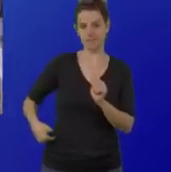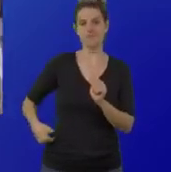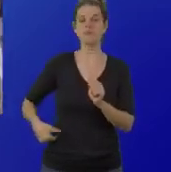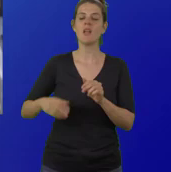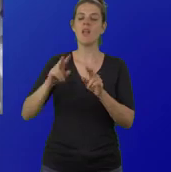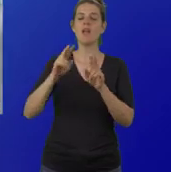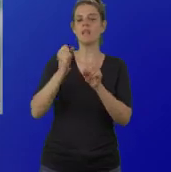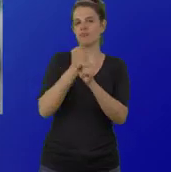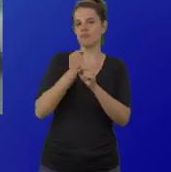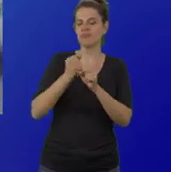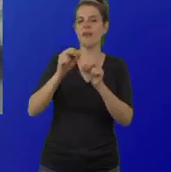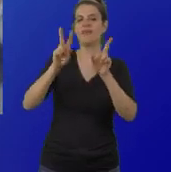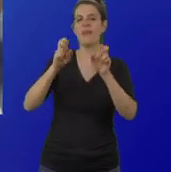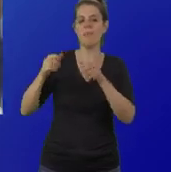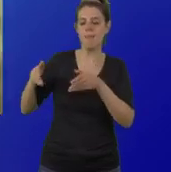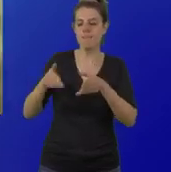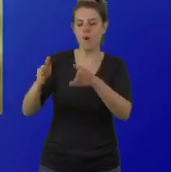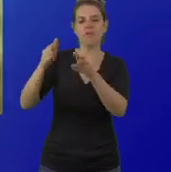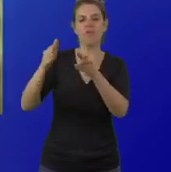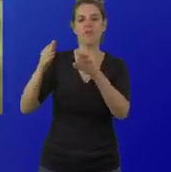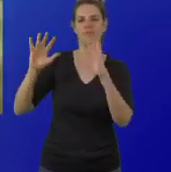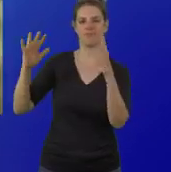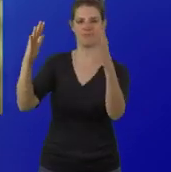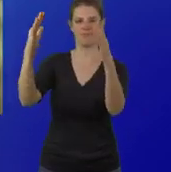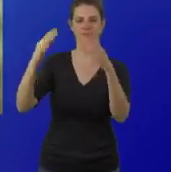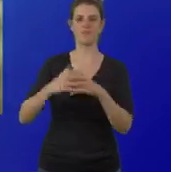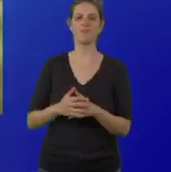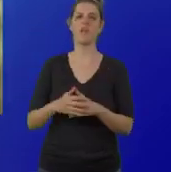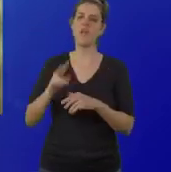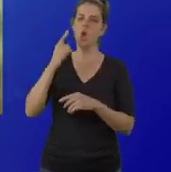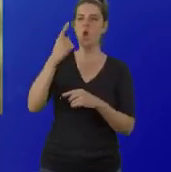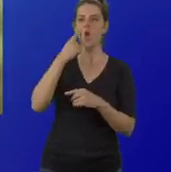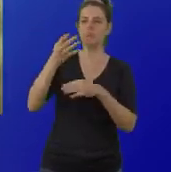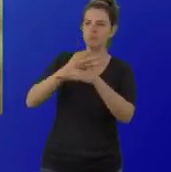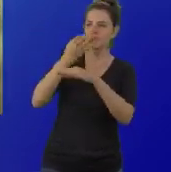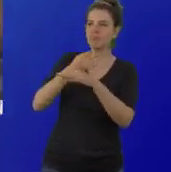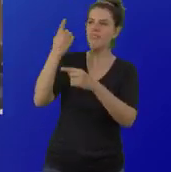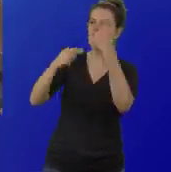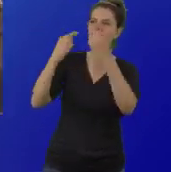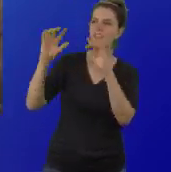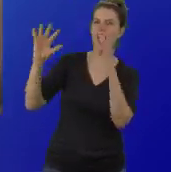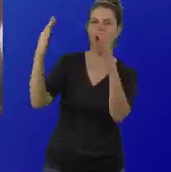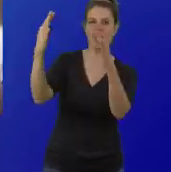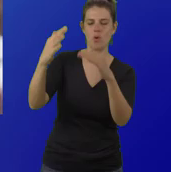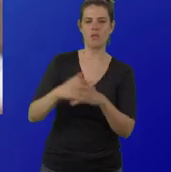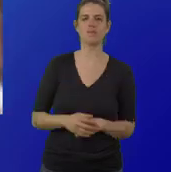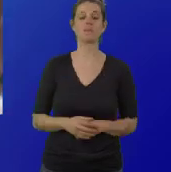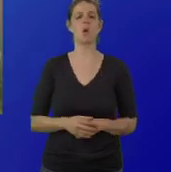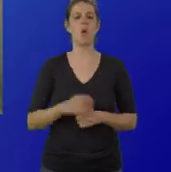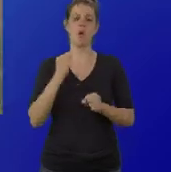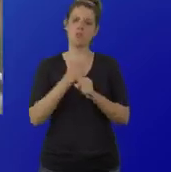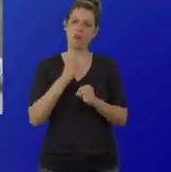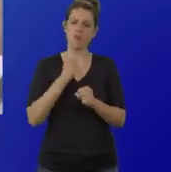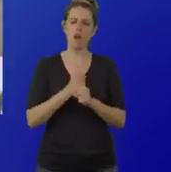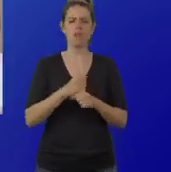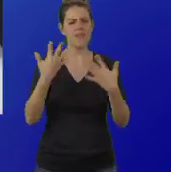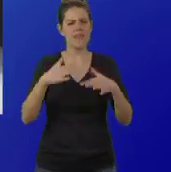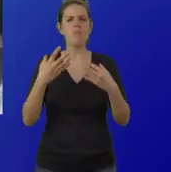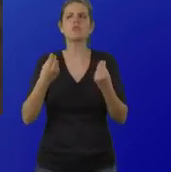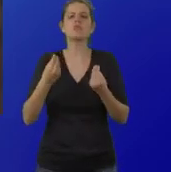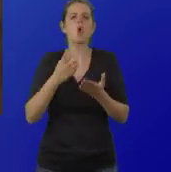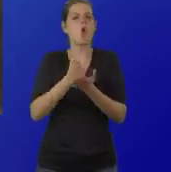del monte ribereño, conociendo todas las diferentes especies arbóreas la zona. Fue un trabajo realmente de